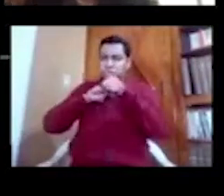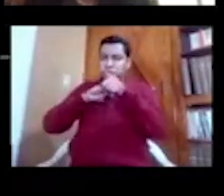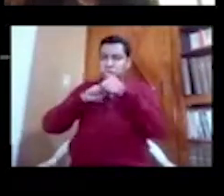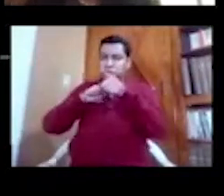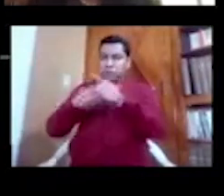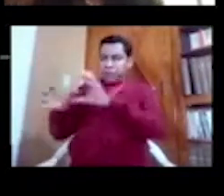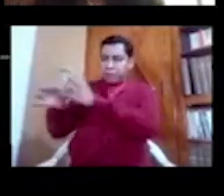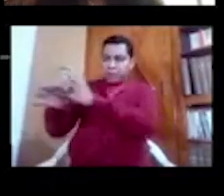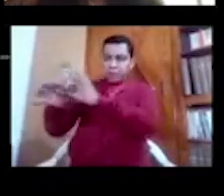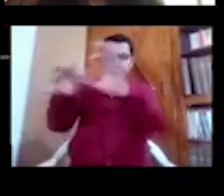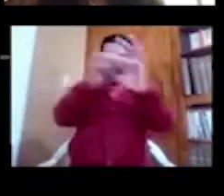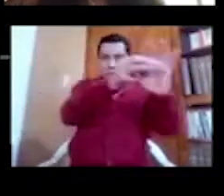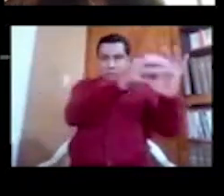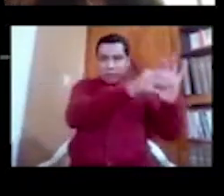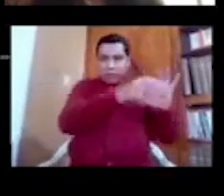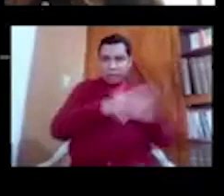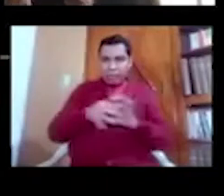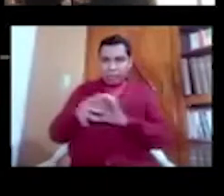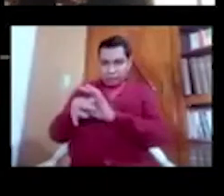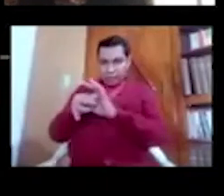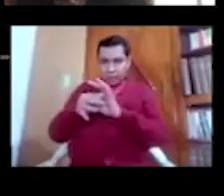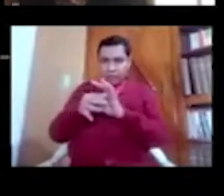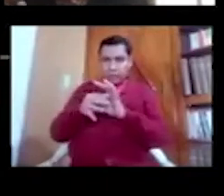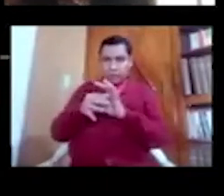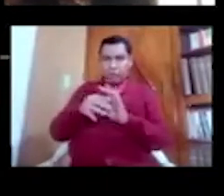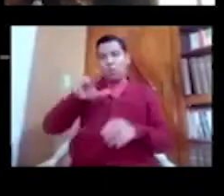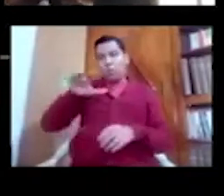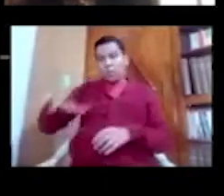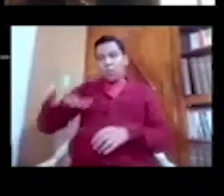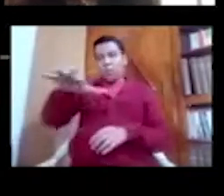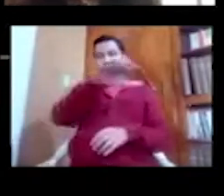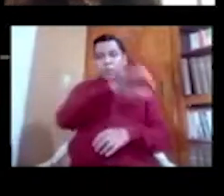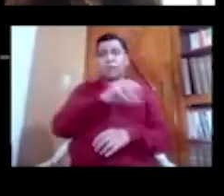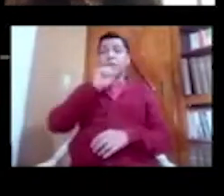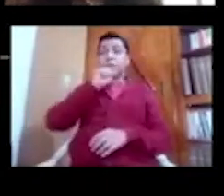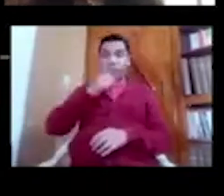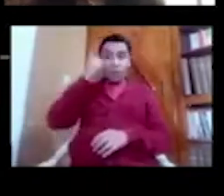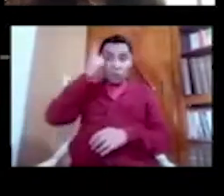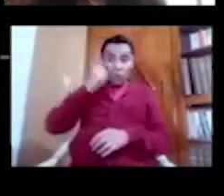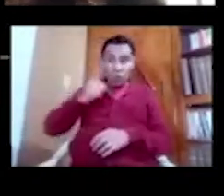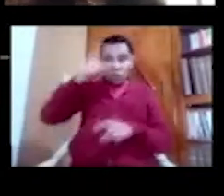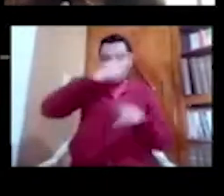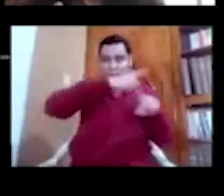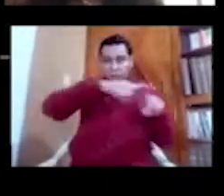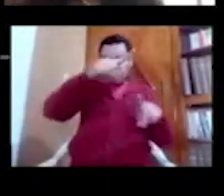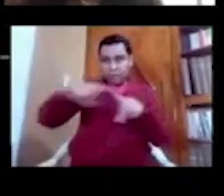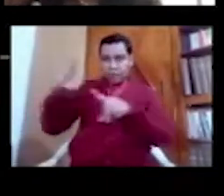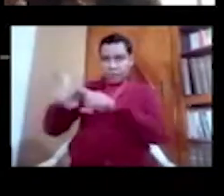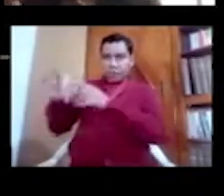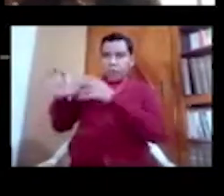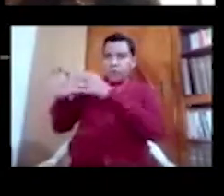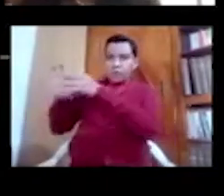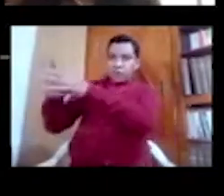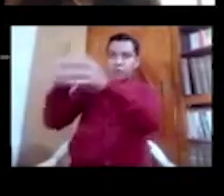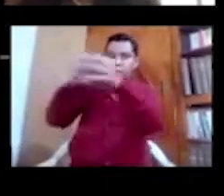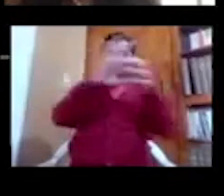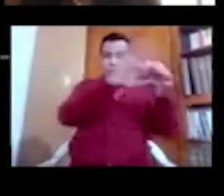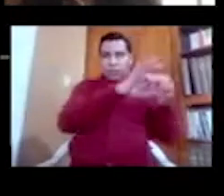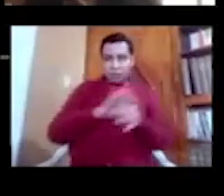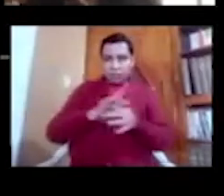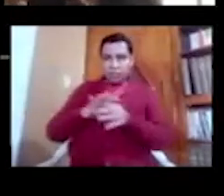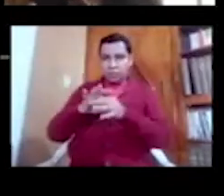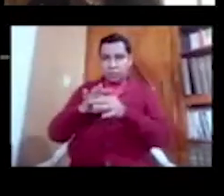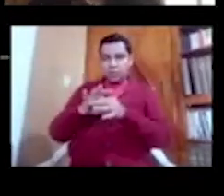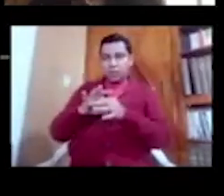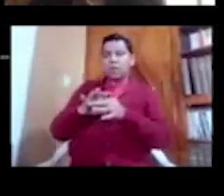los dioses y a la alianza con los hombres, y que es necesario también interrumpir esas negociaciones para tener momentos